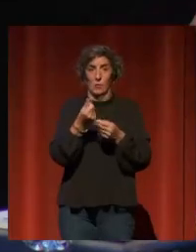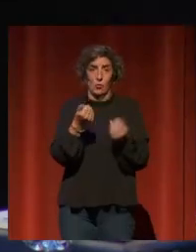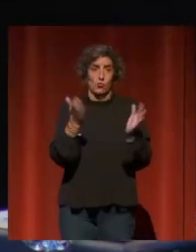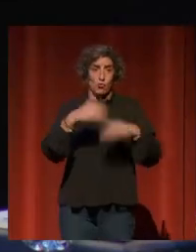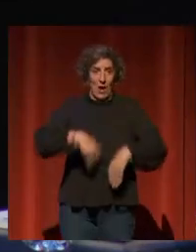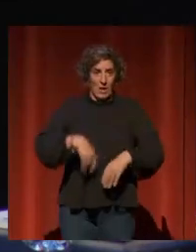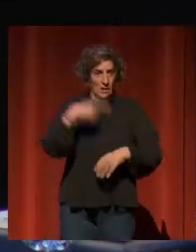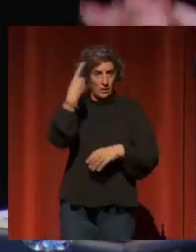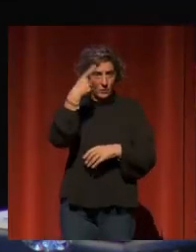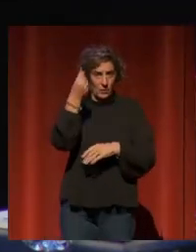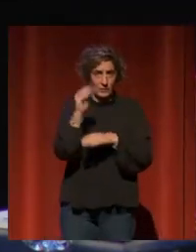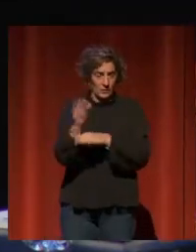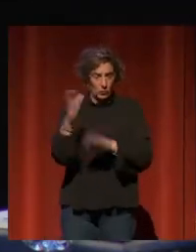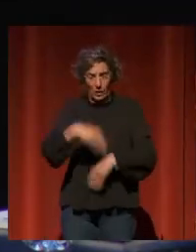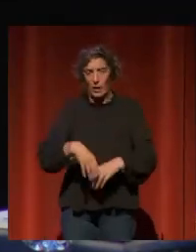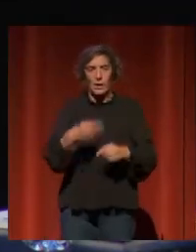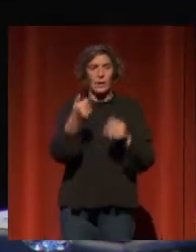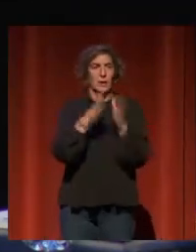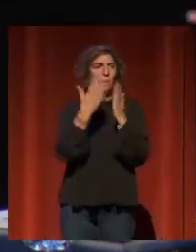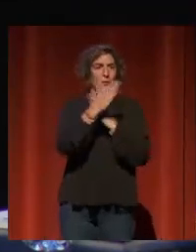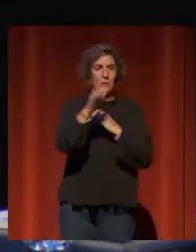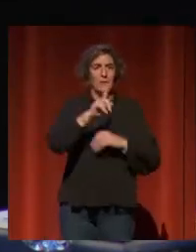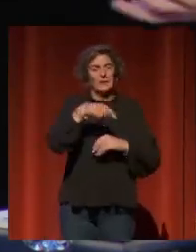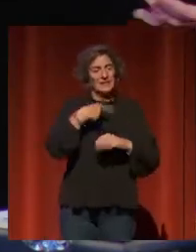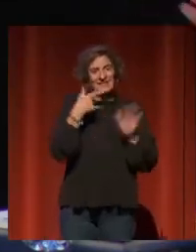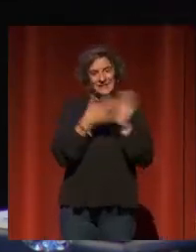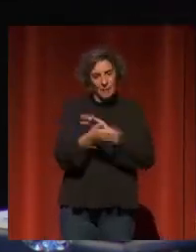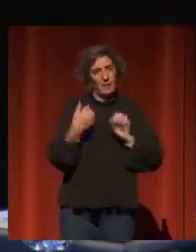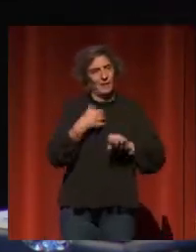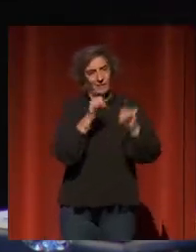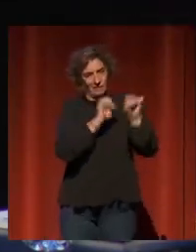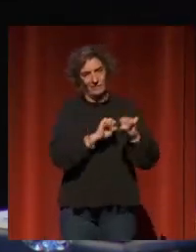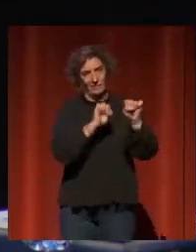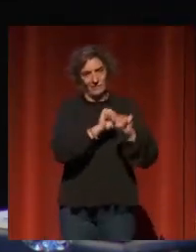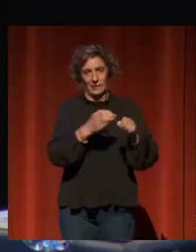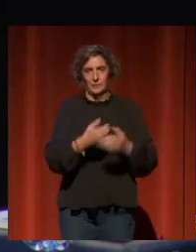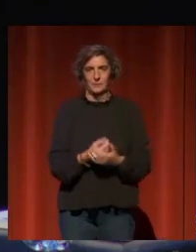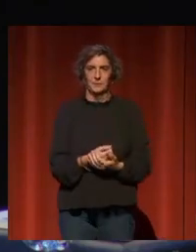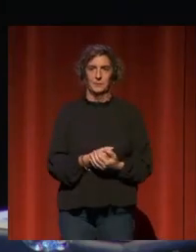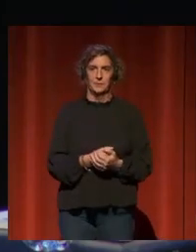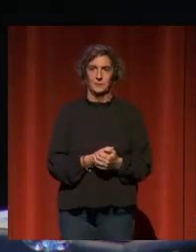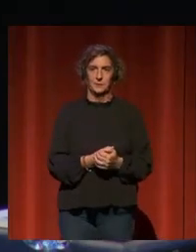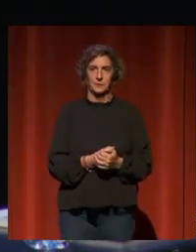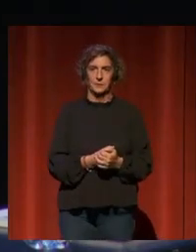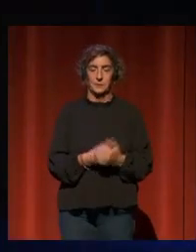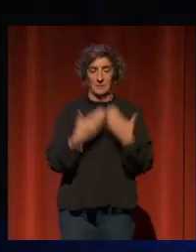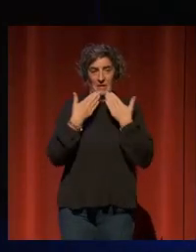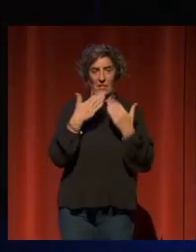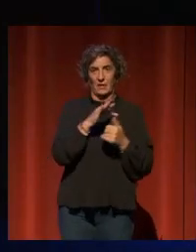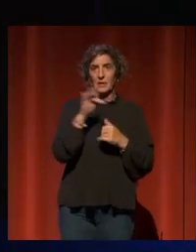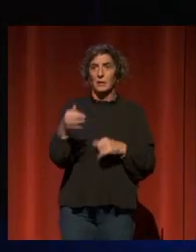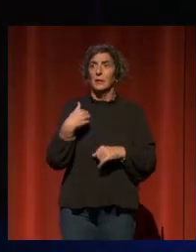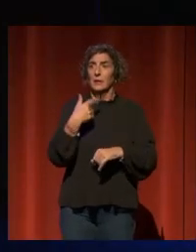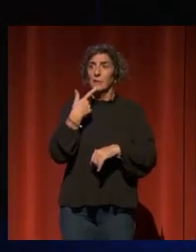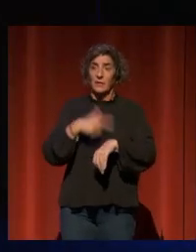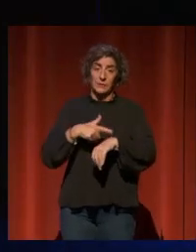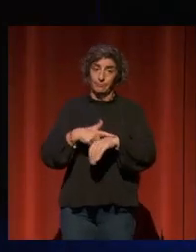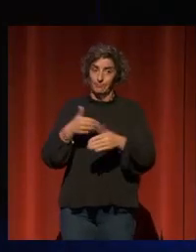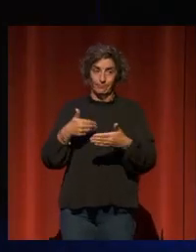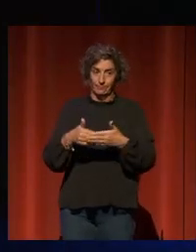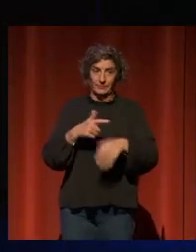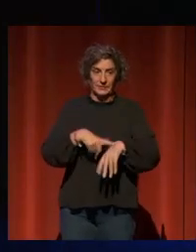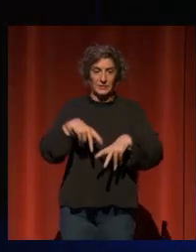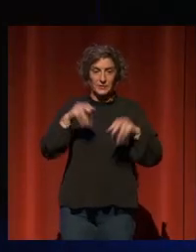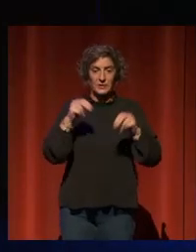dinero para la cultura para las bibliotecas y tenemos que defender de esta forma me comunican que tenemos que ir terminando